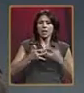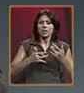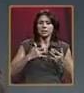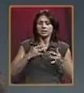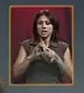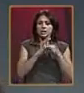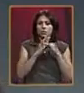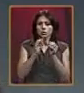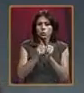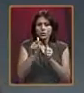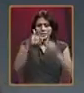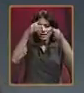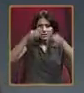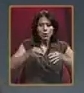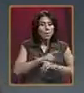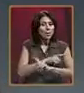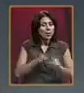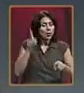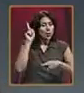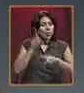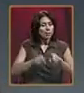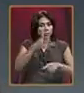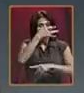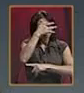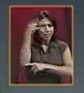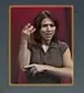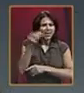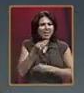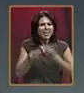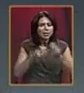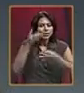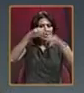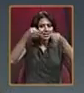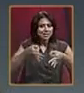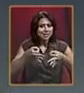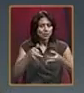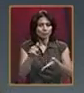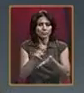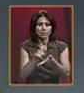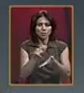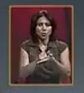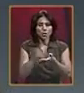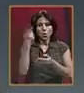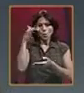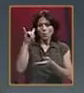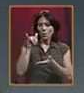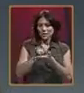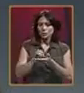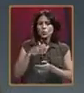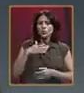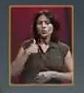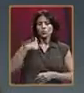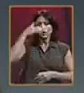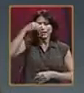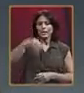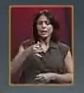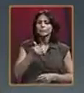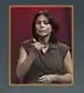perder de vista que lo que se está decidiendo es eso. Por eso a mí me parece totalmente errada,